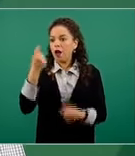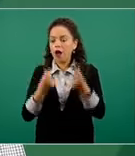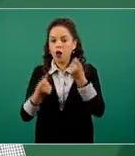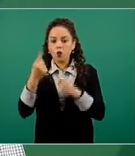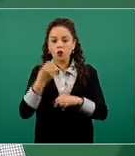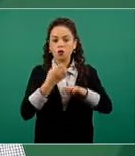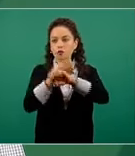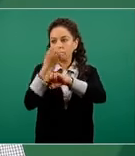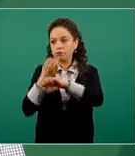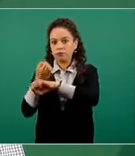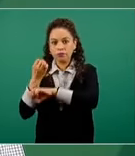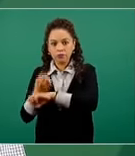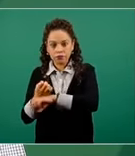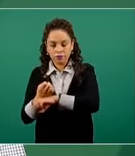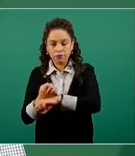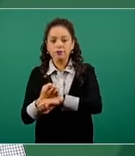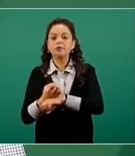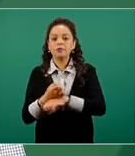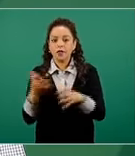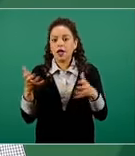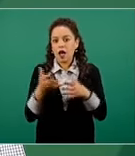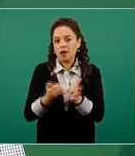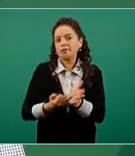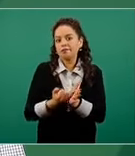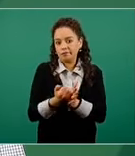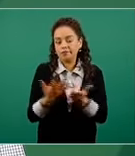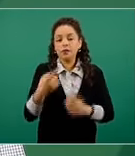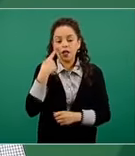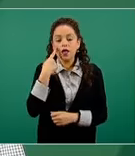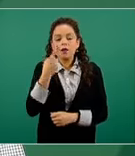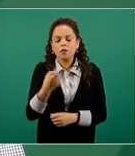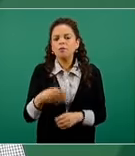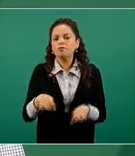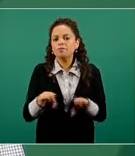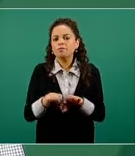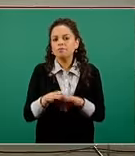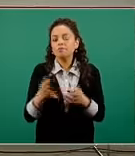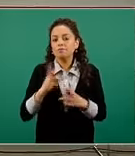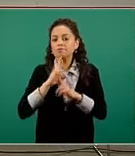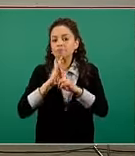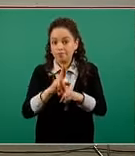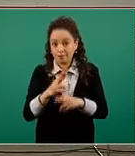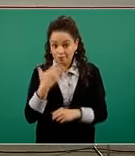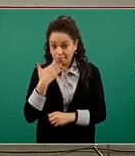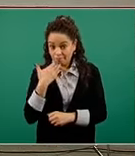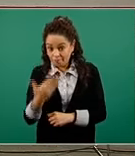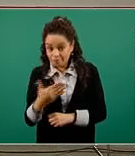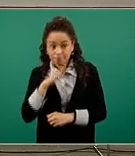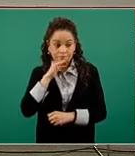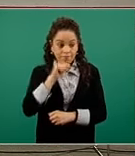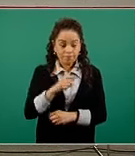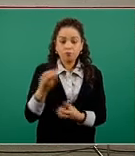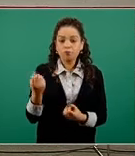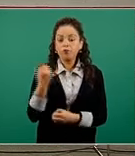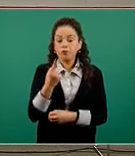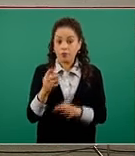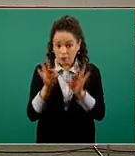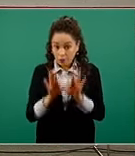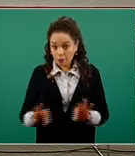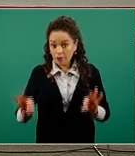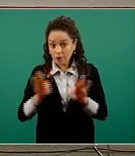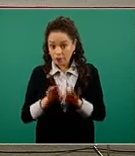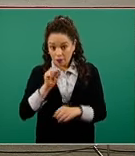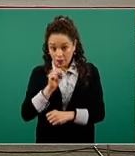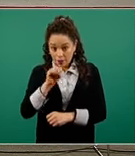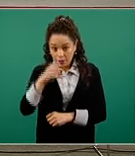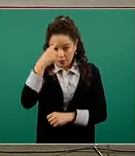entidades federativas, y en su momento ver qué resultados o qué utilidades podrían haber que fueran relevantes para